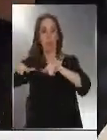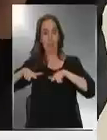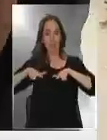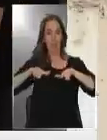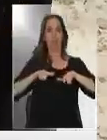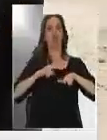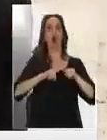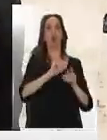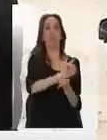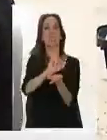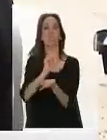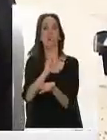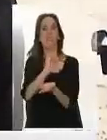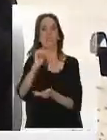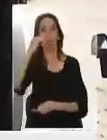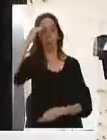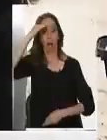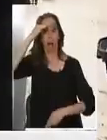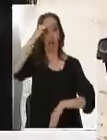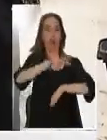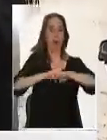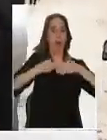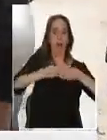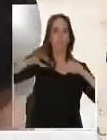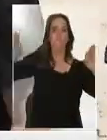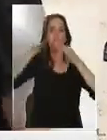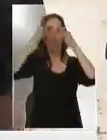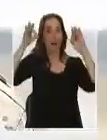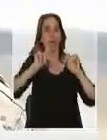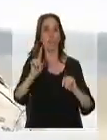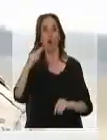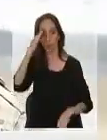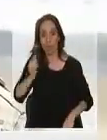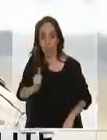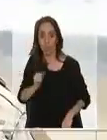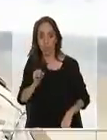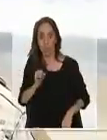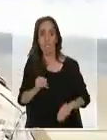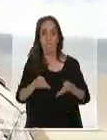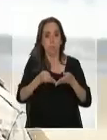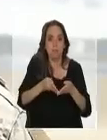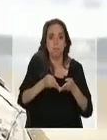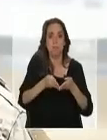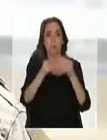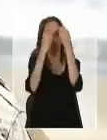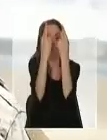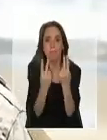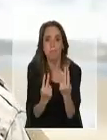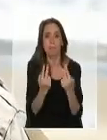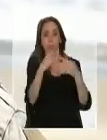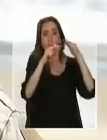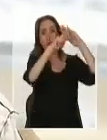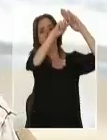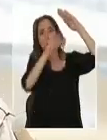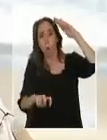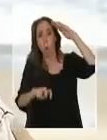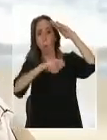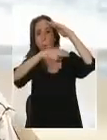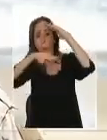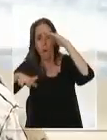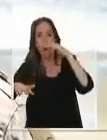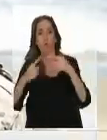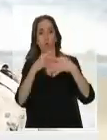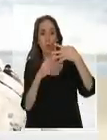de las fuerzas armadas no pueden llegar, por lo tanto implica el uso de distintos medios y eso es un, como mencioné anteriormente, un